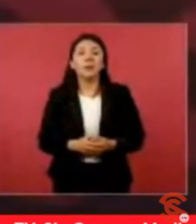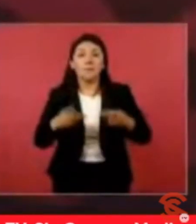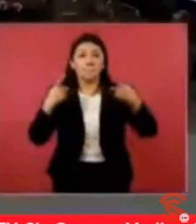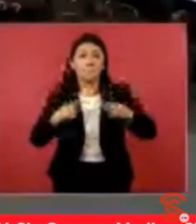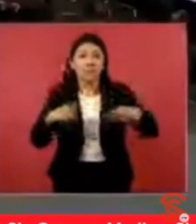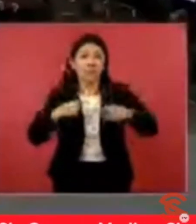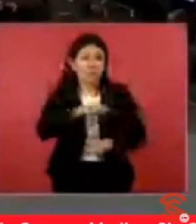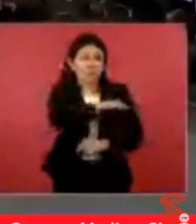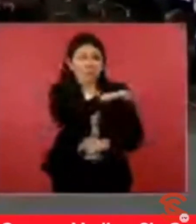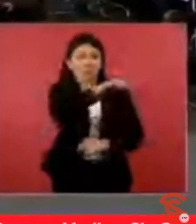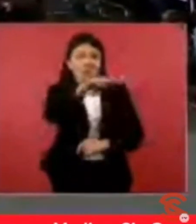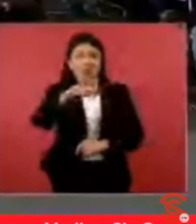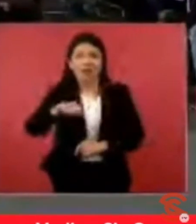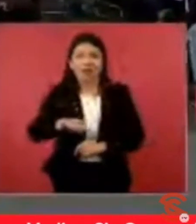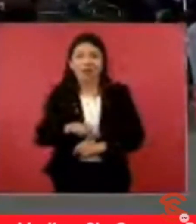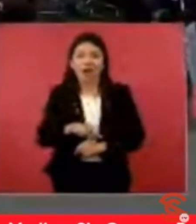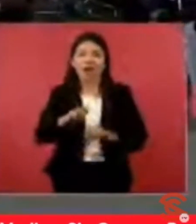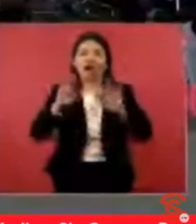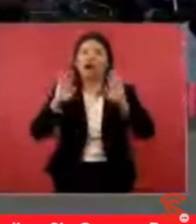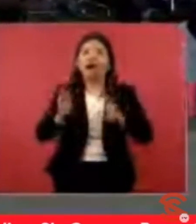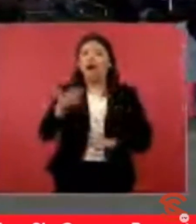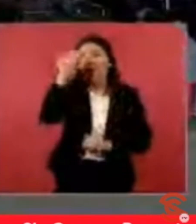popular,